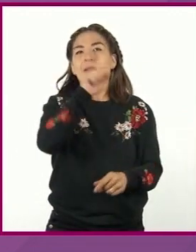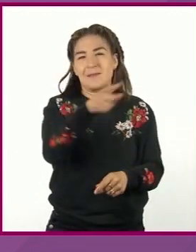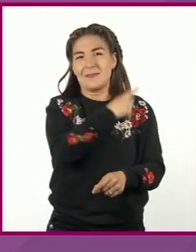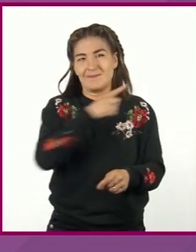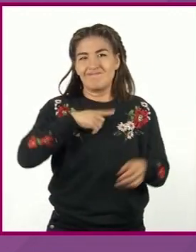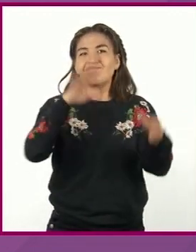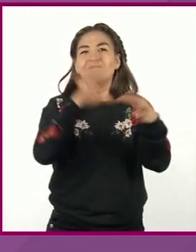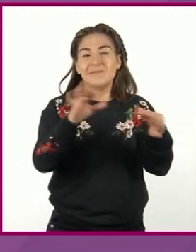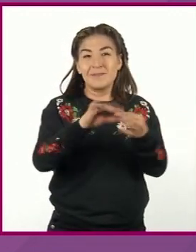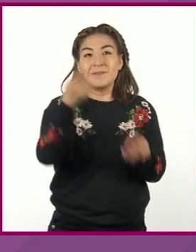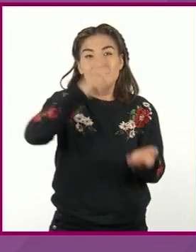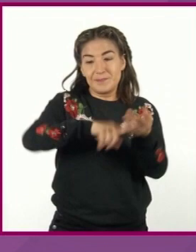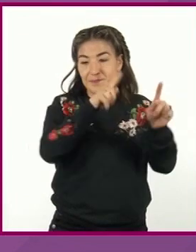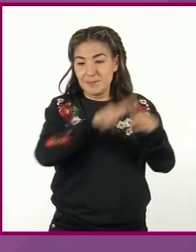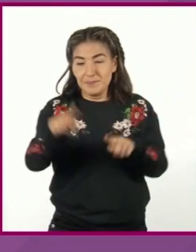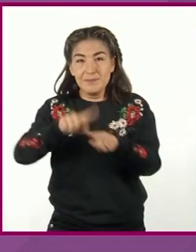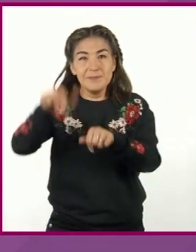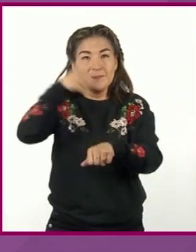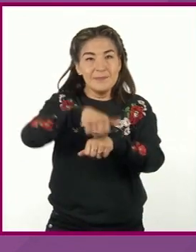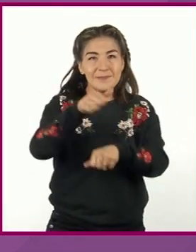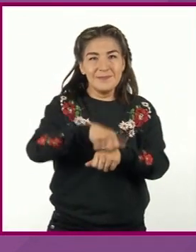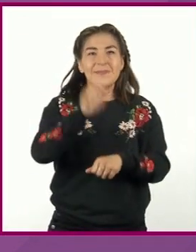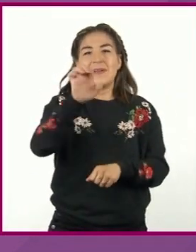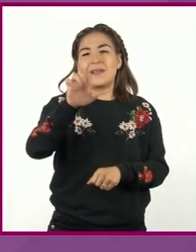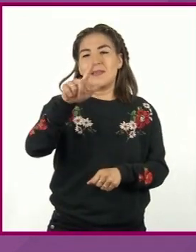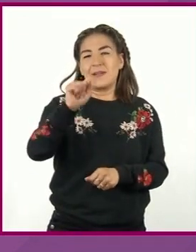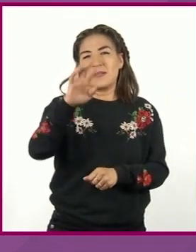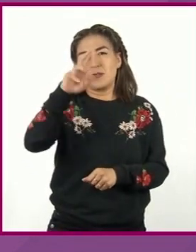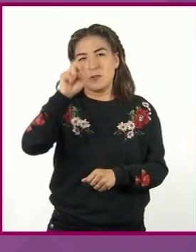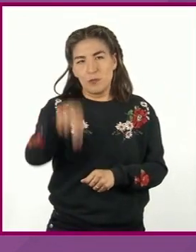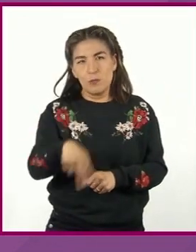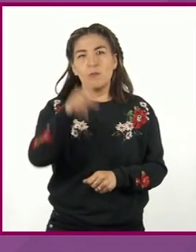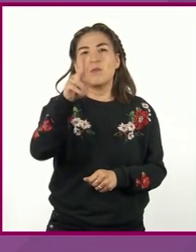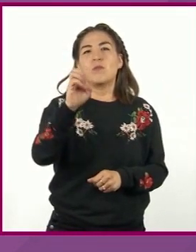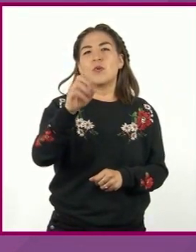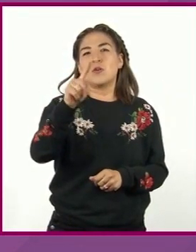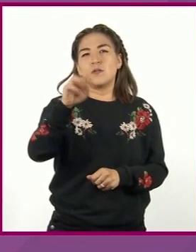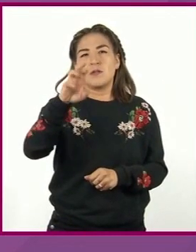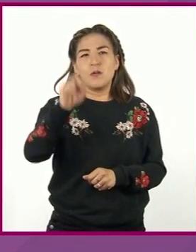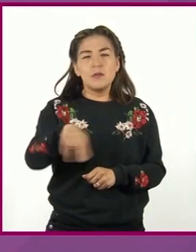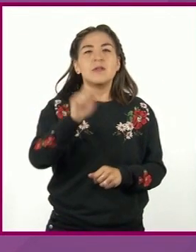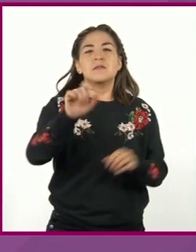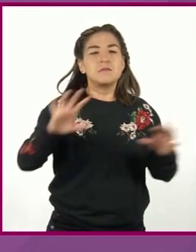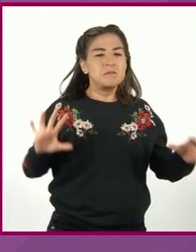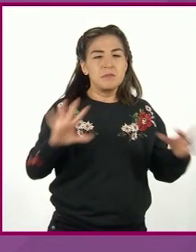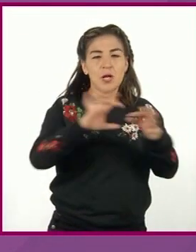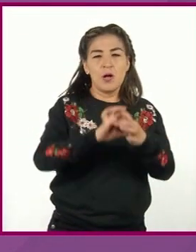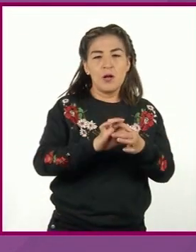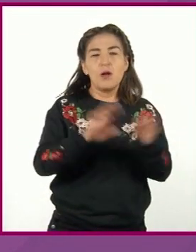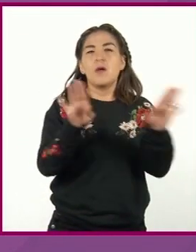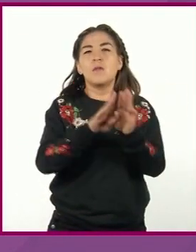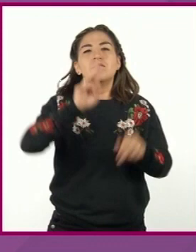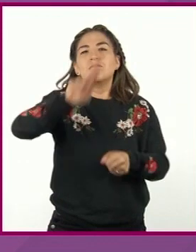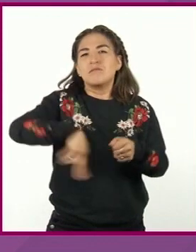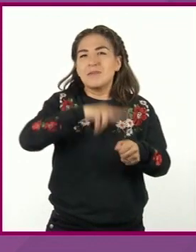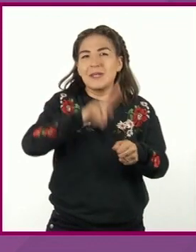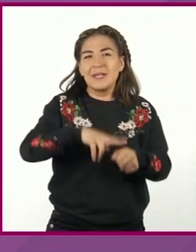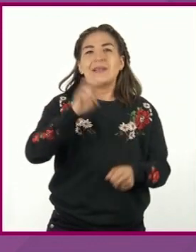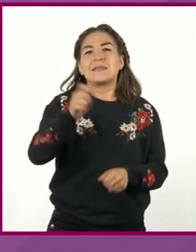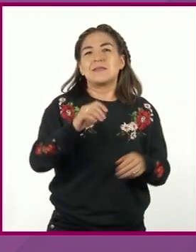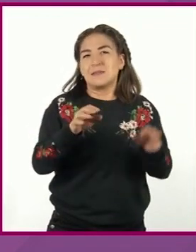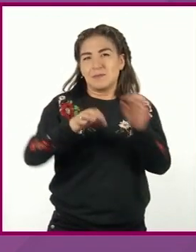aunque la mayoría tiene el mismo número de electrones y protones, es decir, son neutros, se electrizan al ganar o perder electrones o